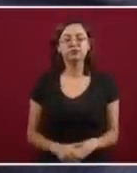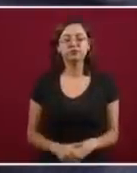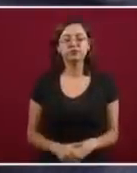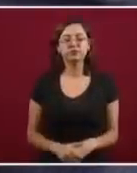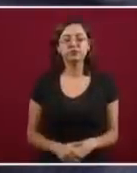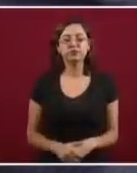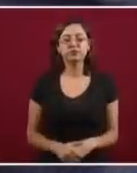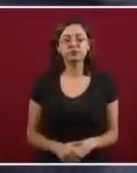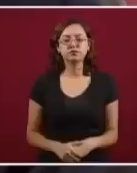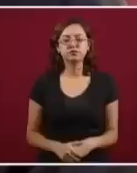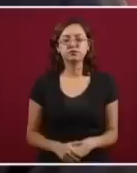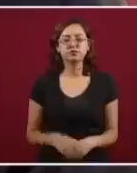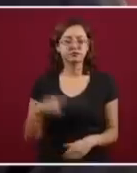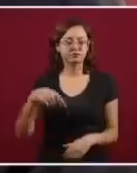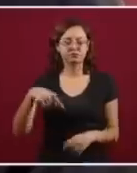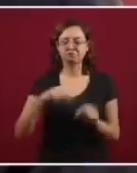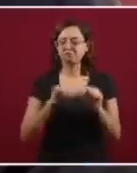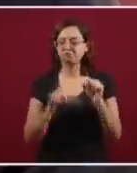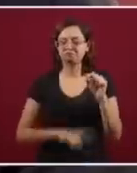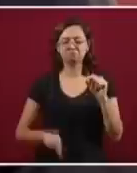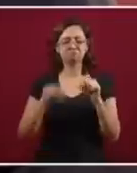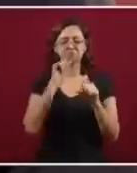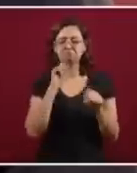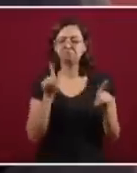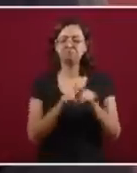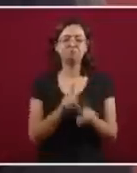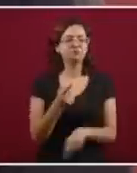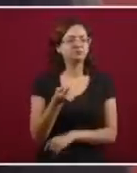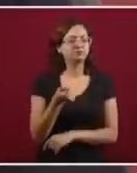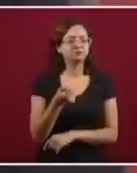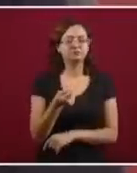y aquí también muy poco